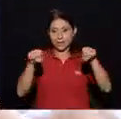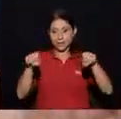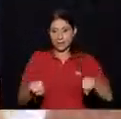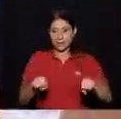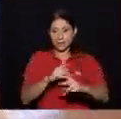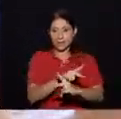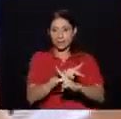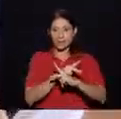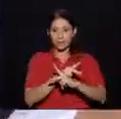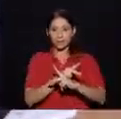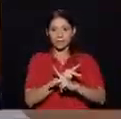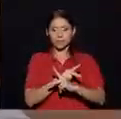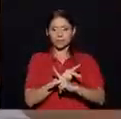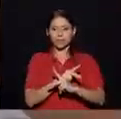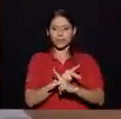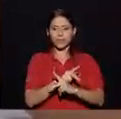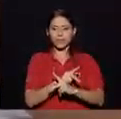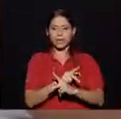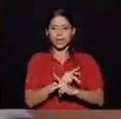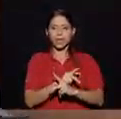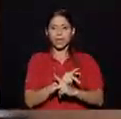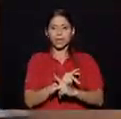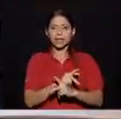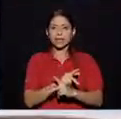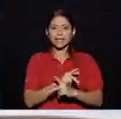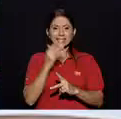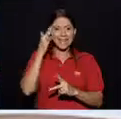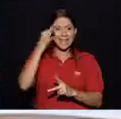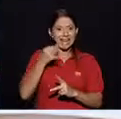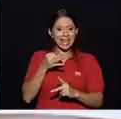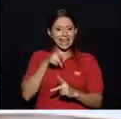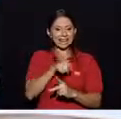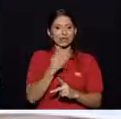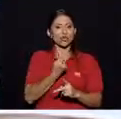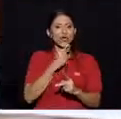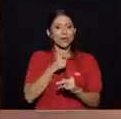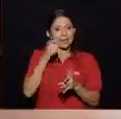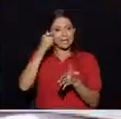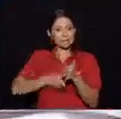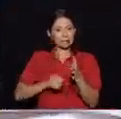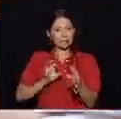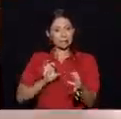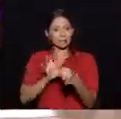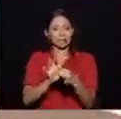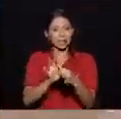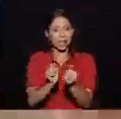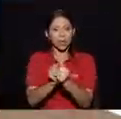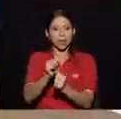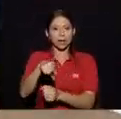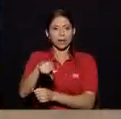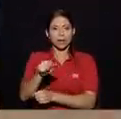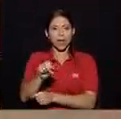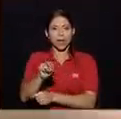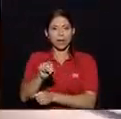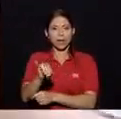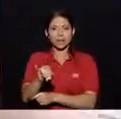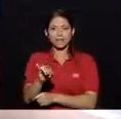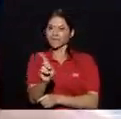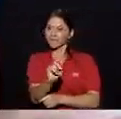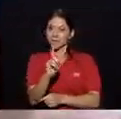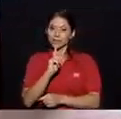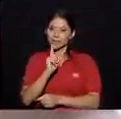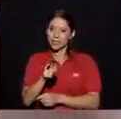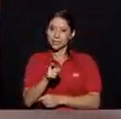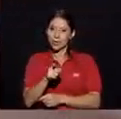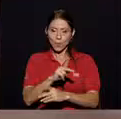desintegración, digamos, de esfuerzos interinstitucionales afecta muchísimo en el tema de violencia contra la niñez y la adolescencia, porque